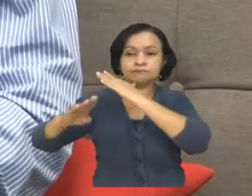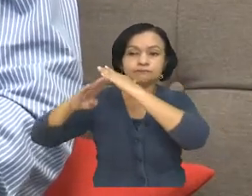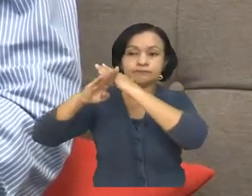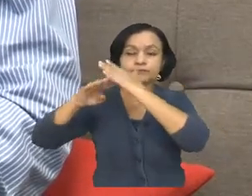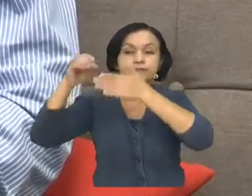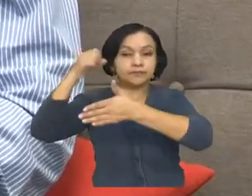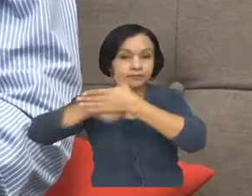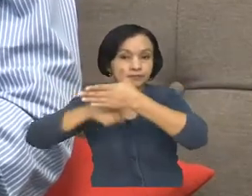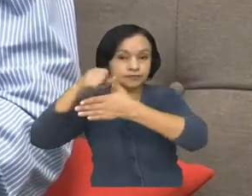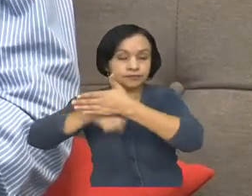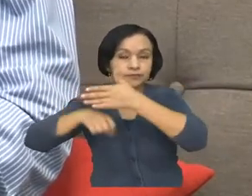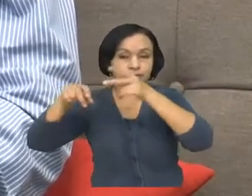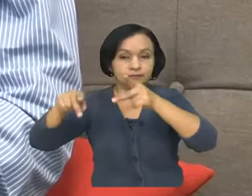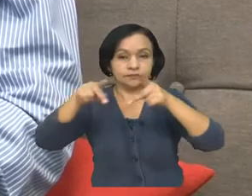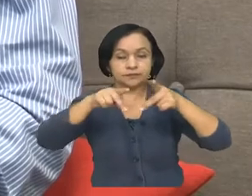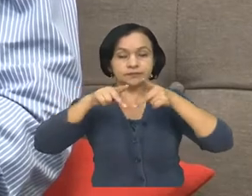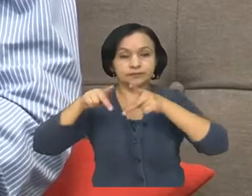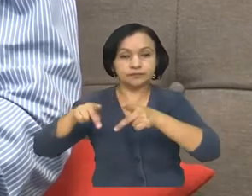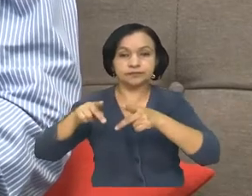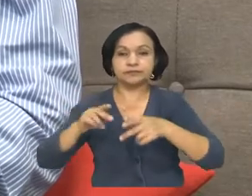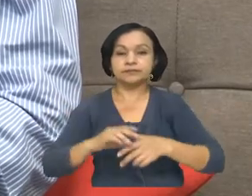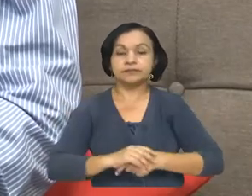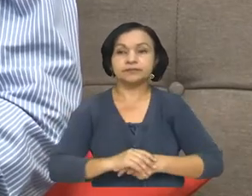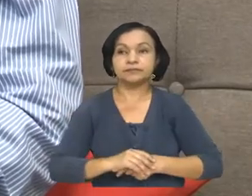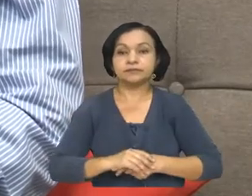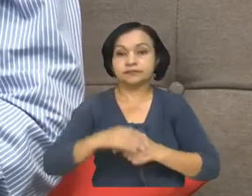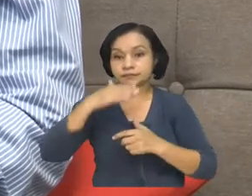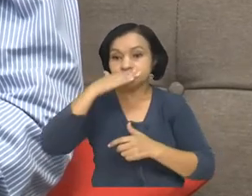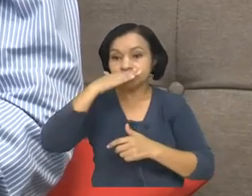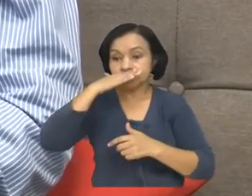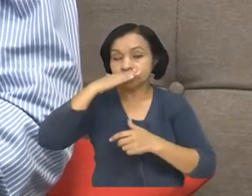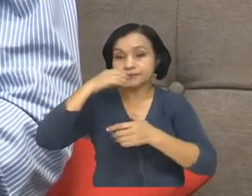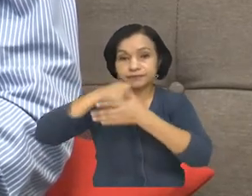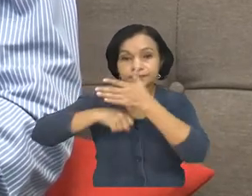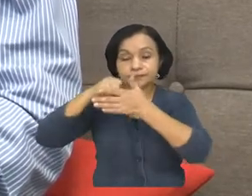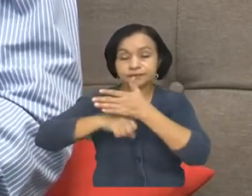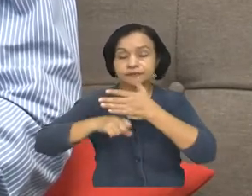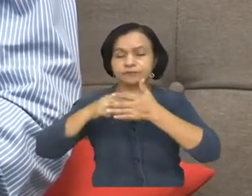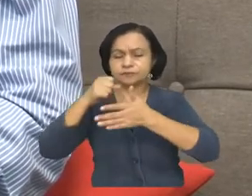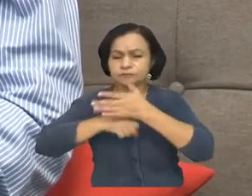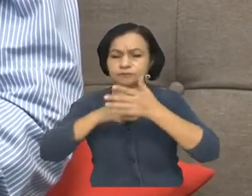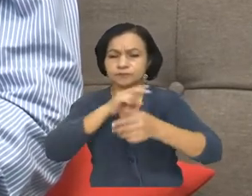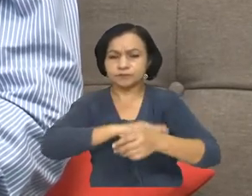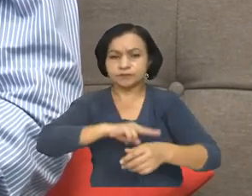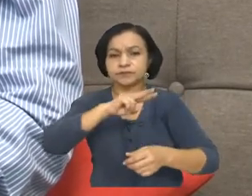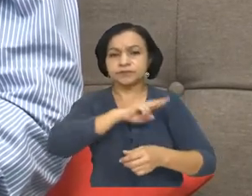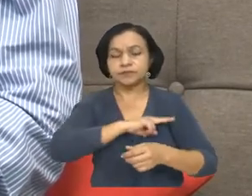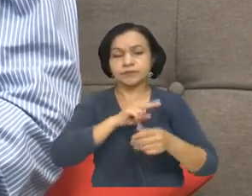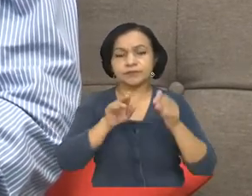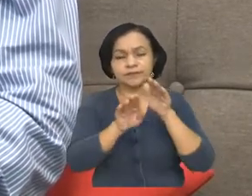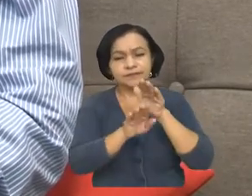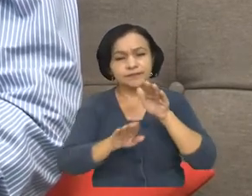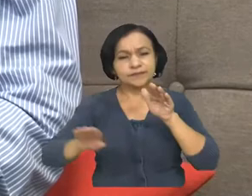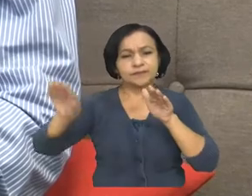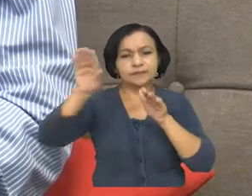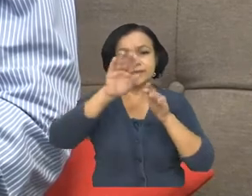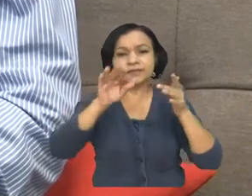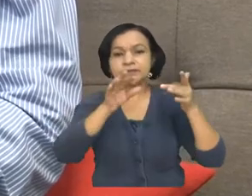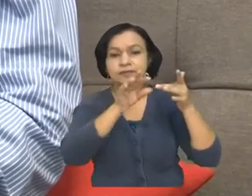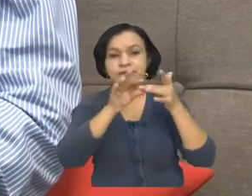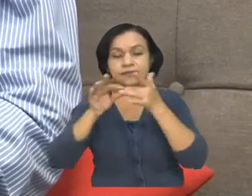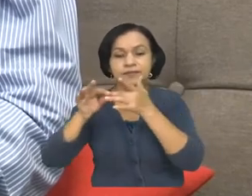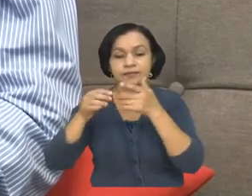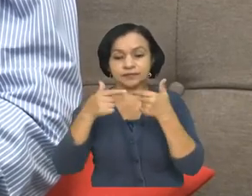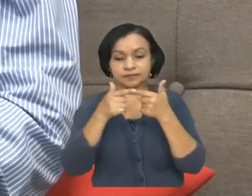justamente todo ese sector de Villa Progreso. Lógicamente con una fuerza moral mucho más grande, porque ya teníamos una